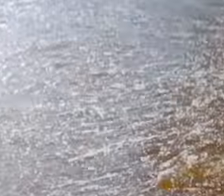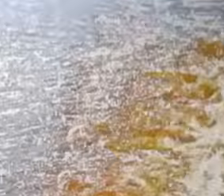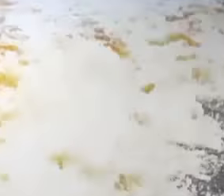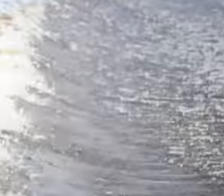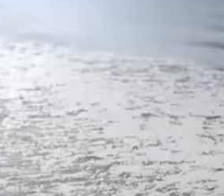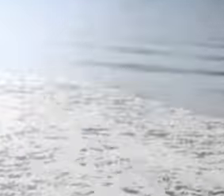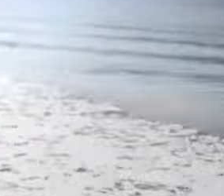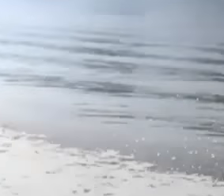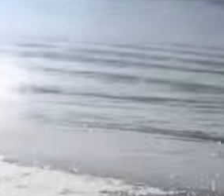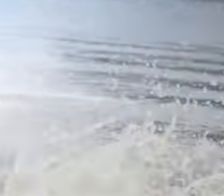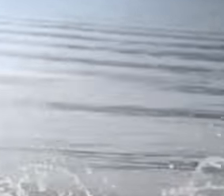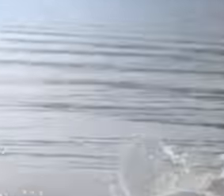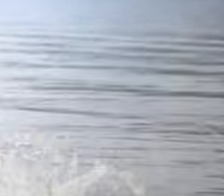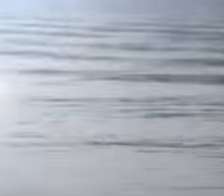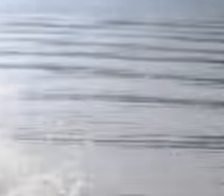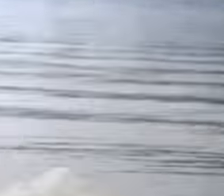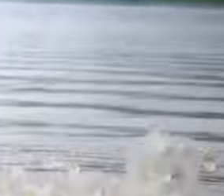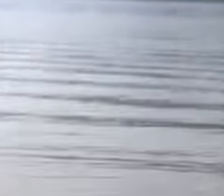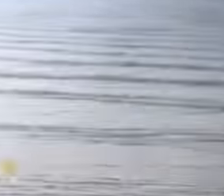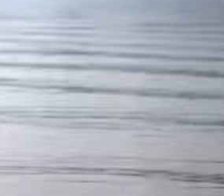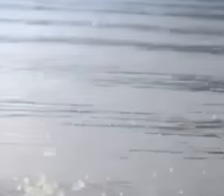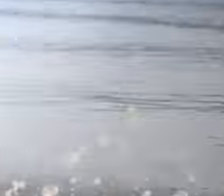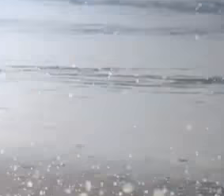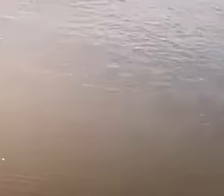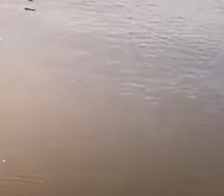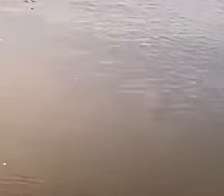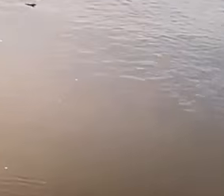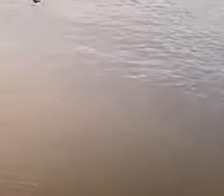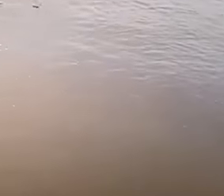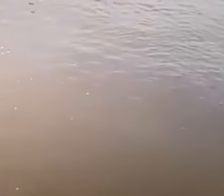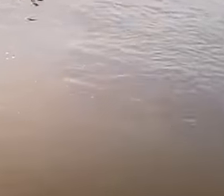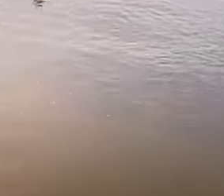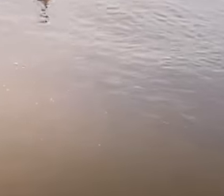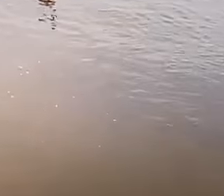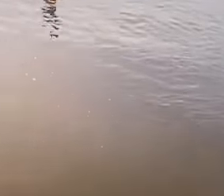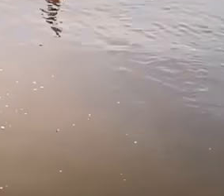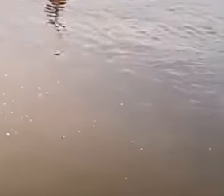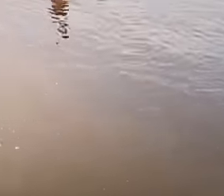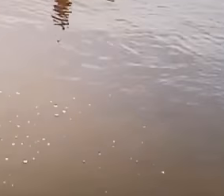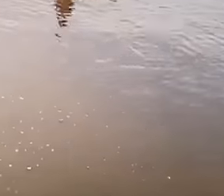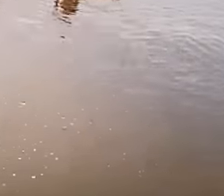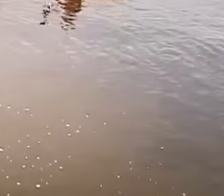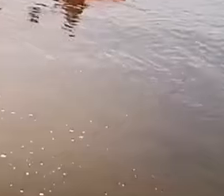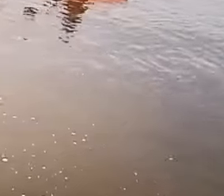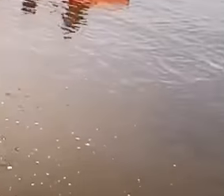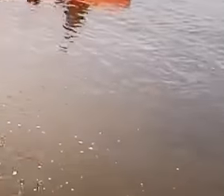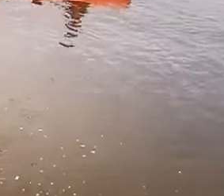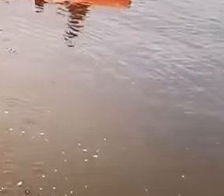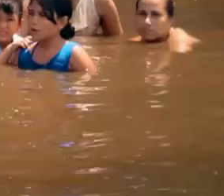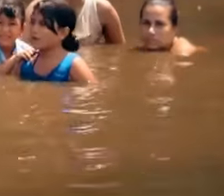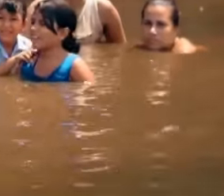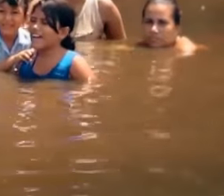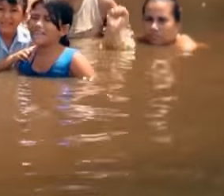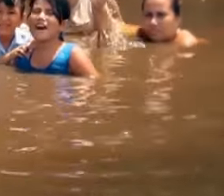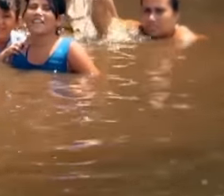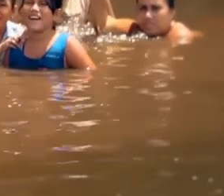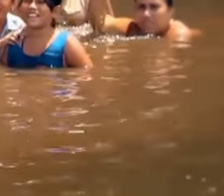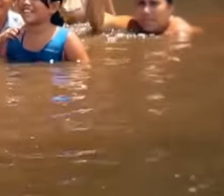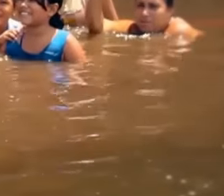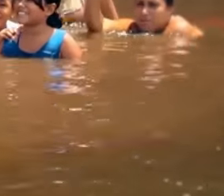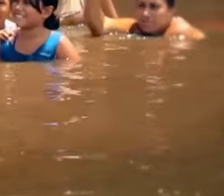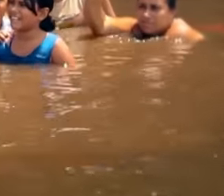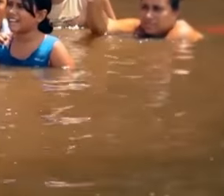Ciénaga San Silvestre, un paraíso náutico cerca a usted. ¡Ey! ¡Cuidemos nuestra ciénaga!